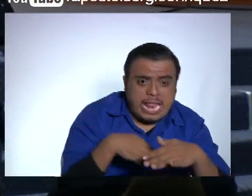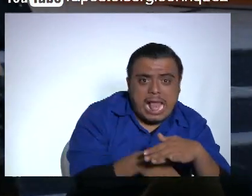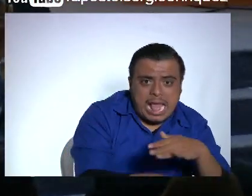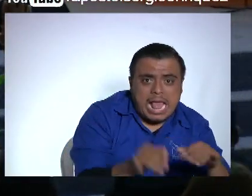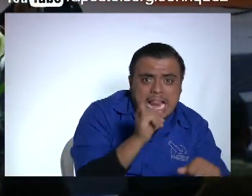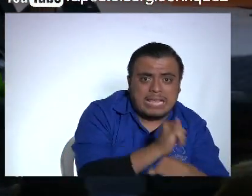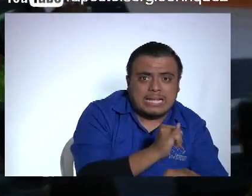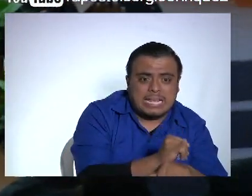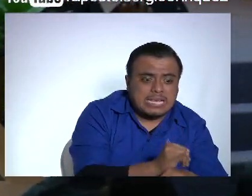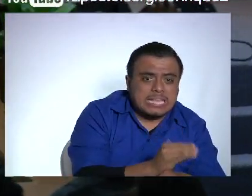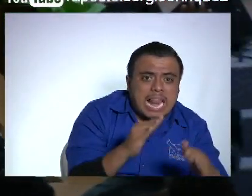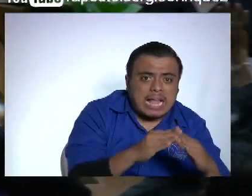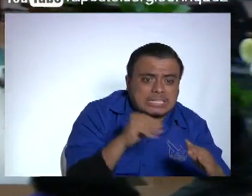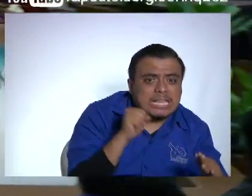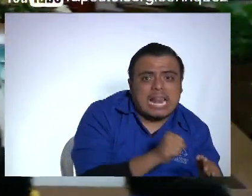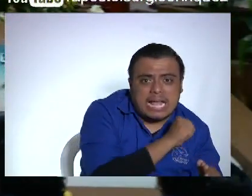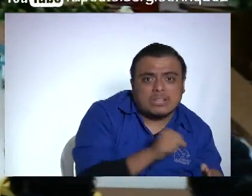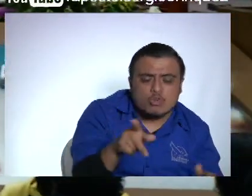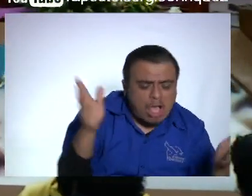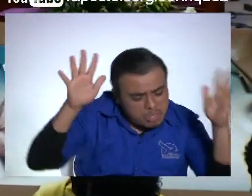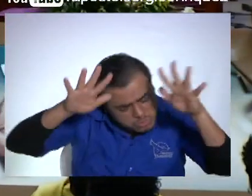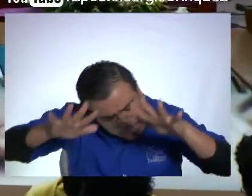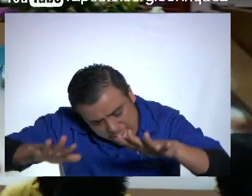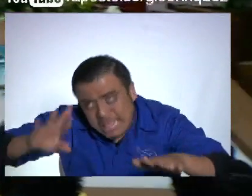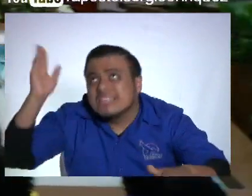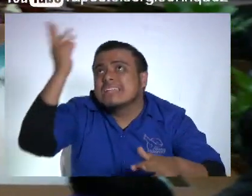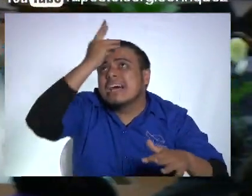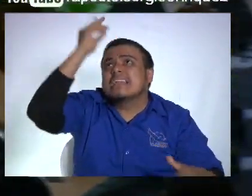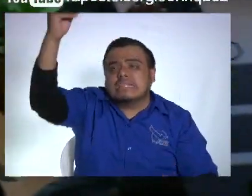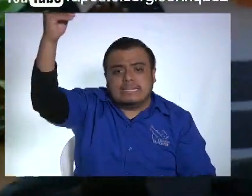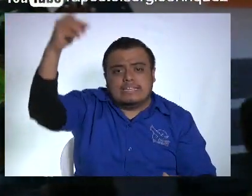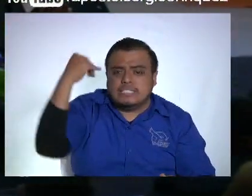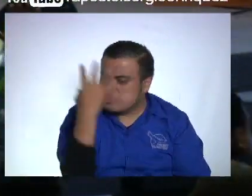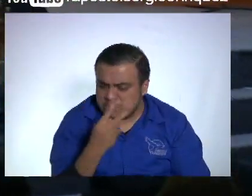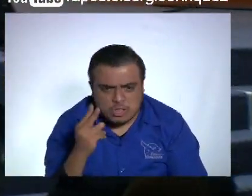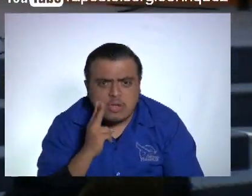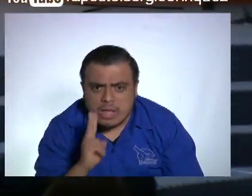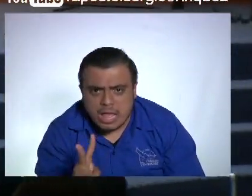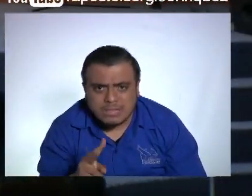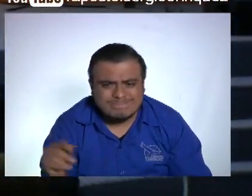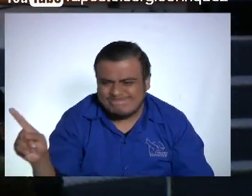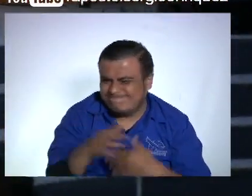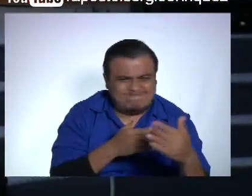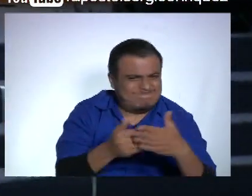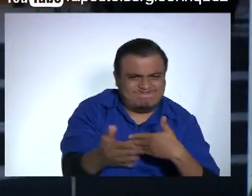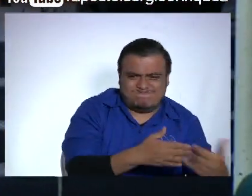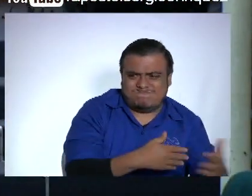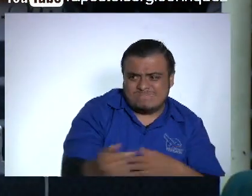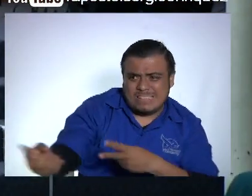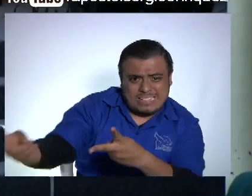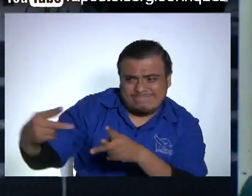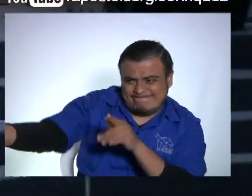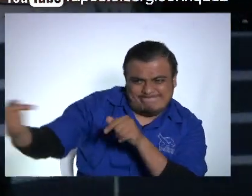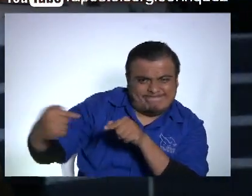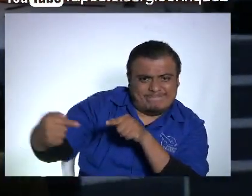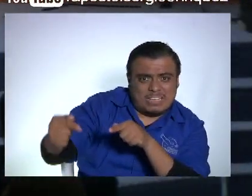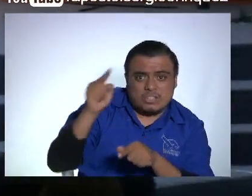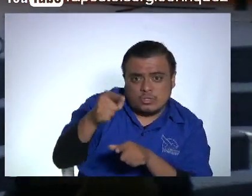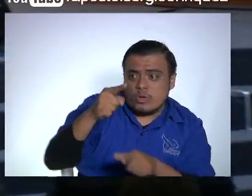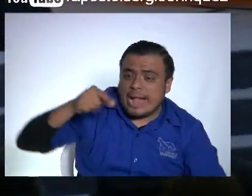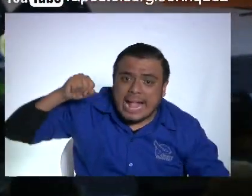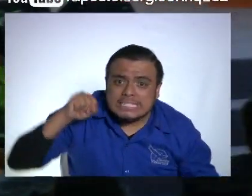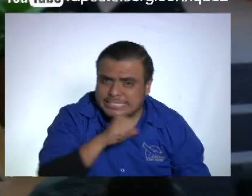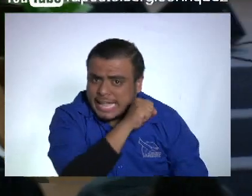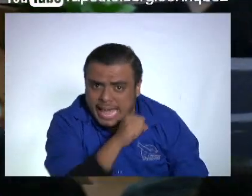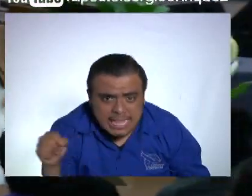canto, vas a adorar al Rey de Reyes en espíritu y verdad, y no importa que venga el enemigo, tú vas a levantar ese